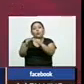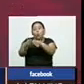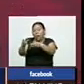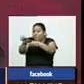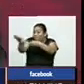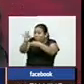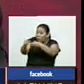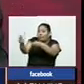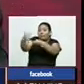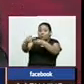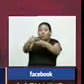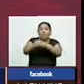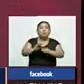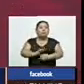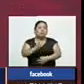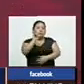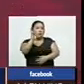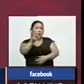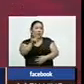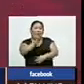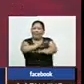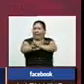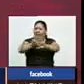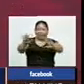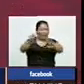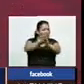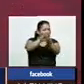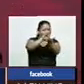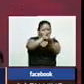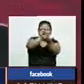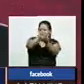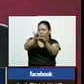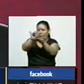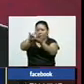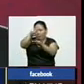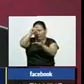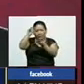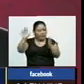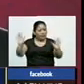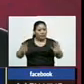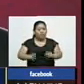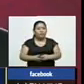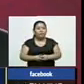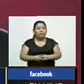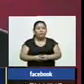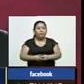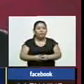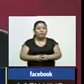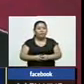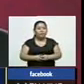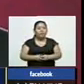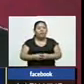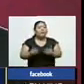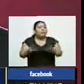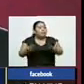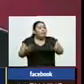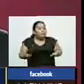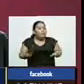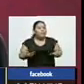reclutas. No se va a despedir a nadie, que van a tener